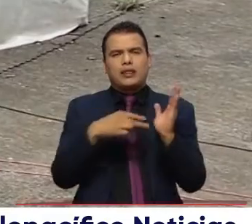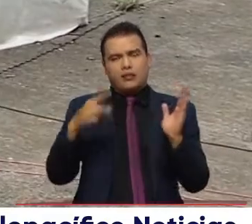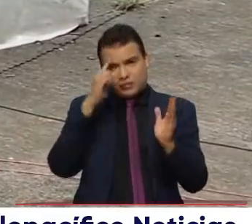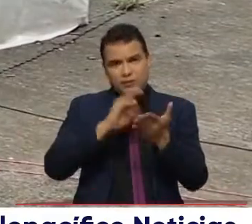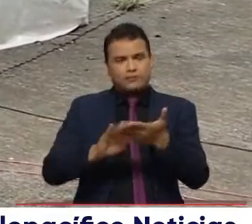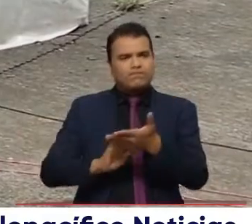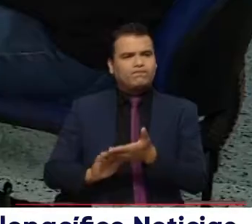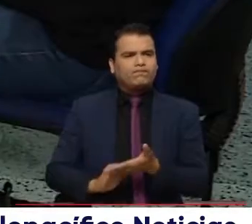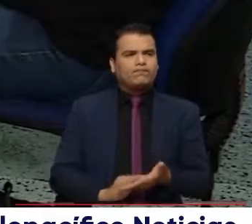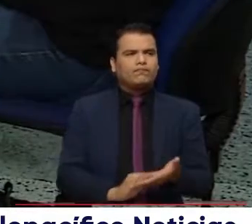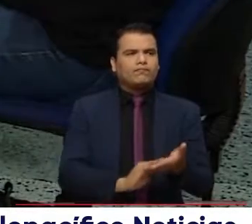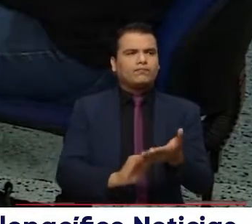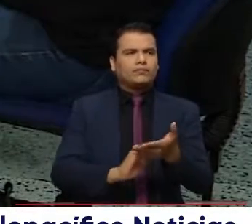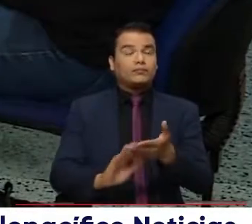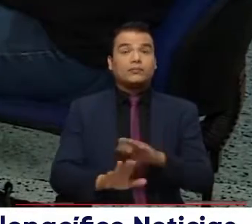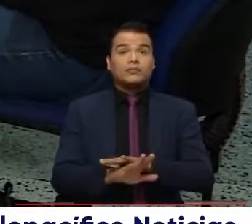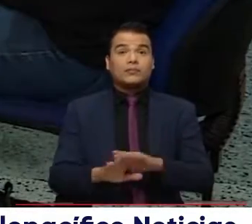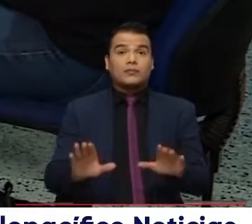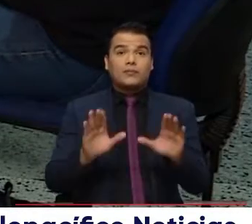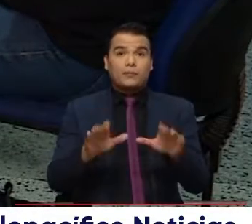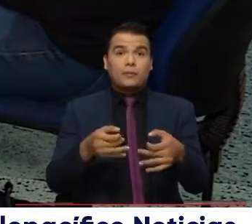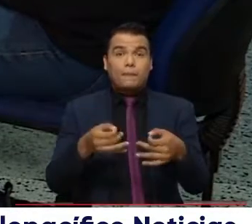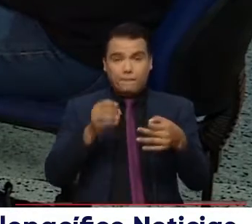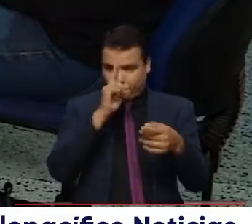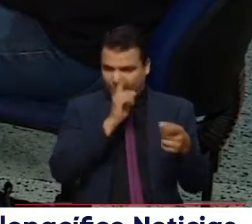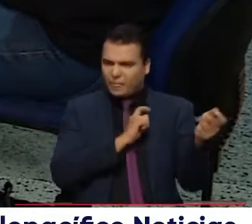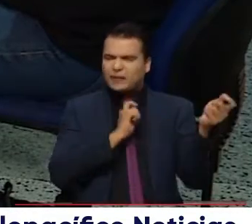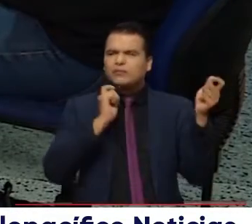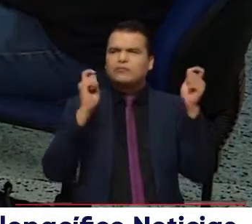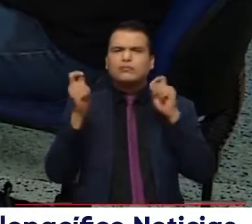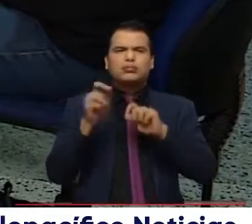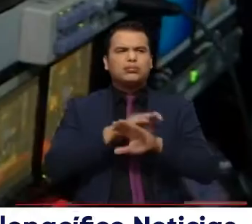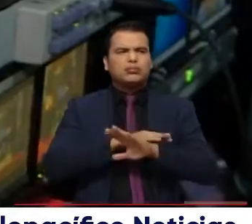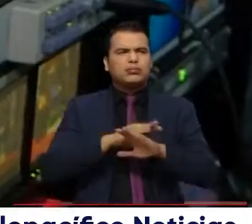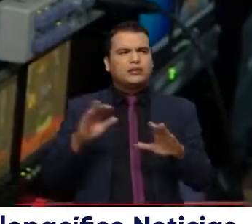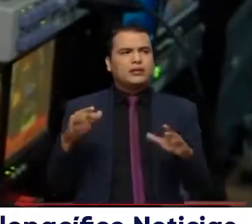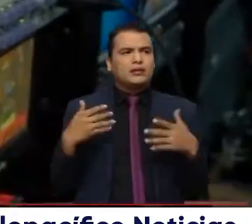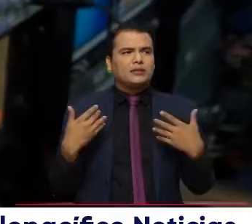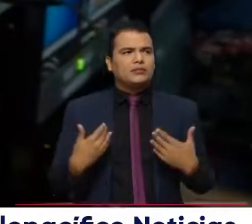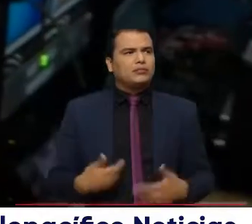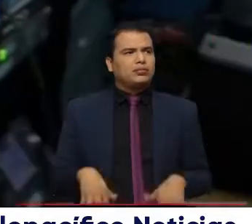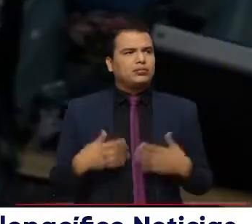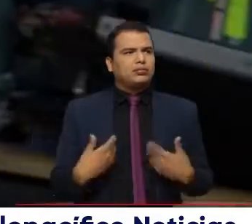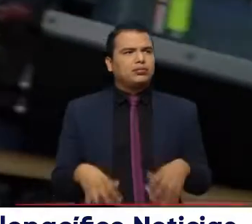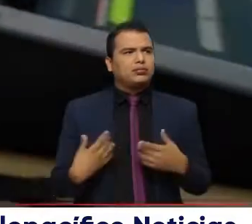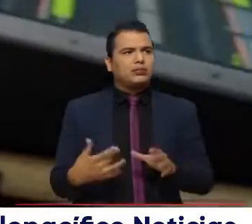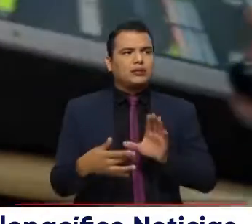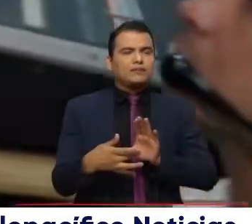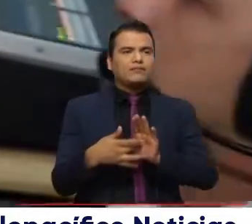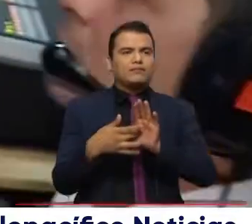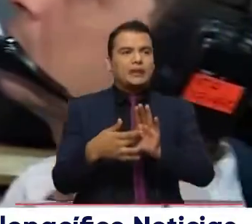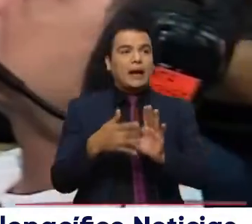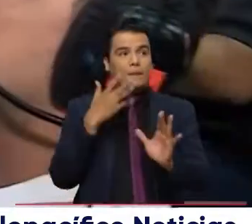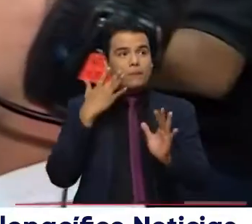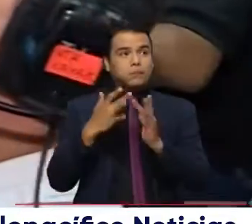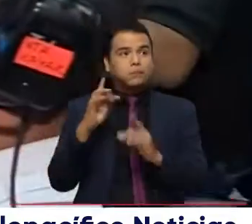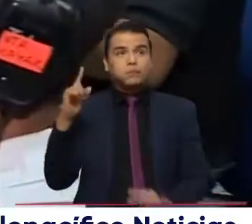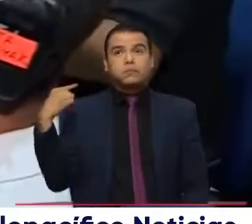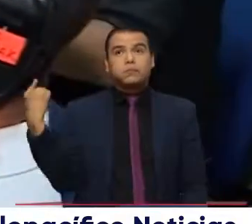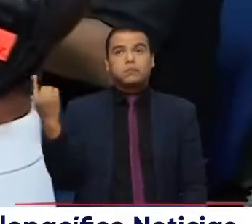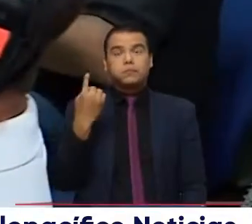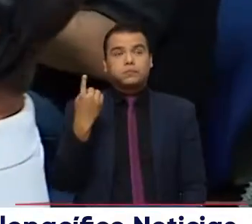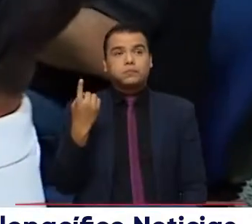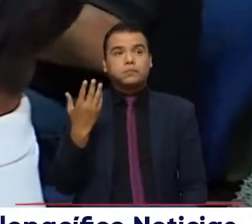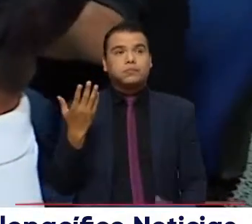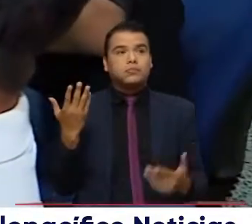Entonces, es parte como de transformar y avanzar y evolucionar con todo lo que exige la industria audiovisual en este